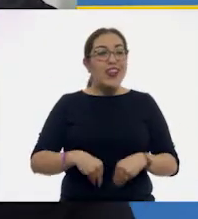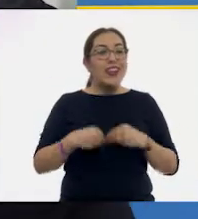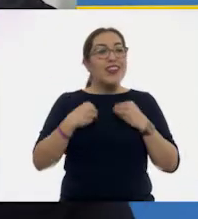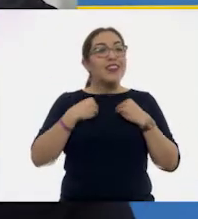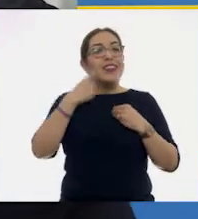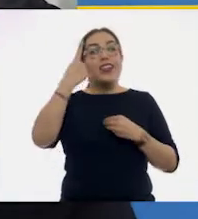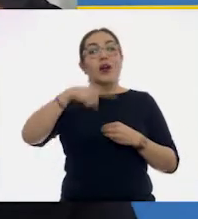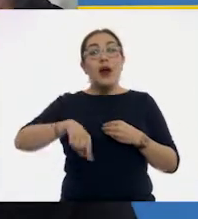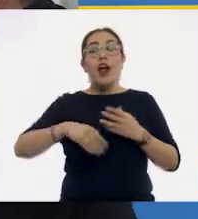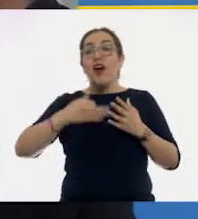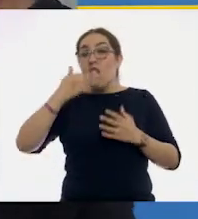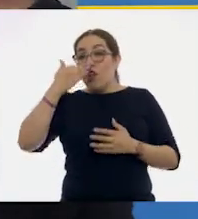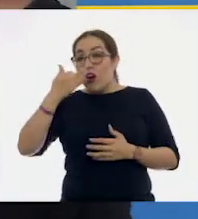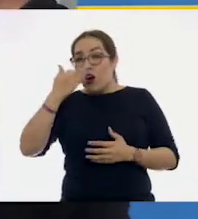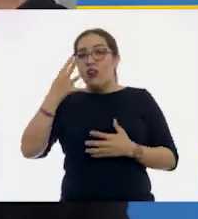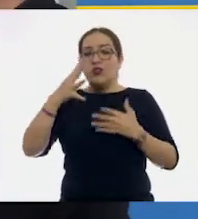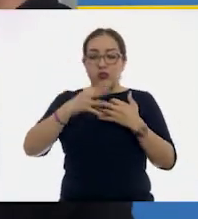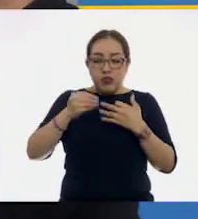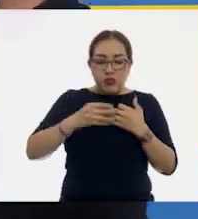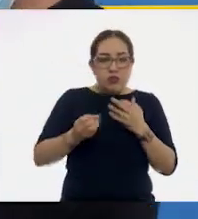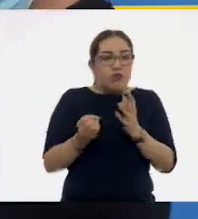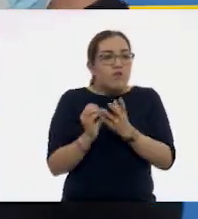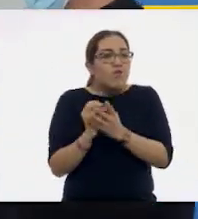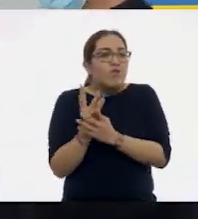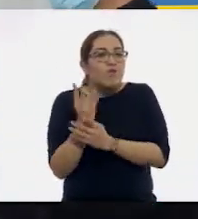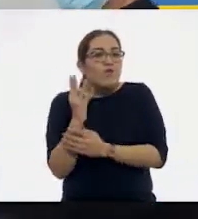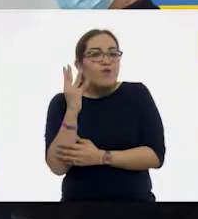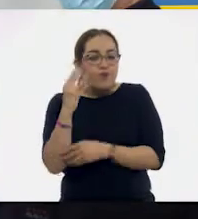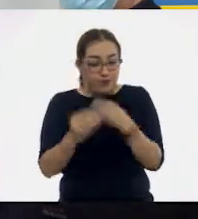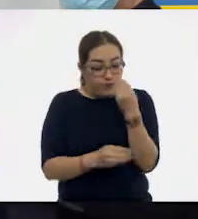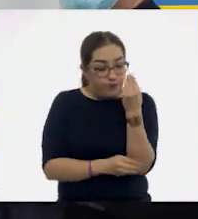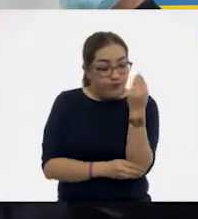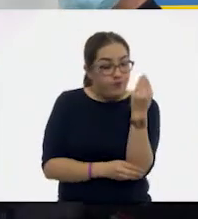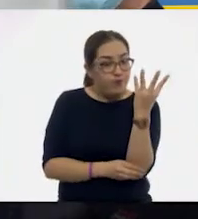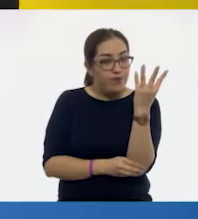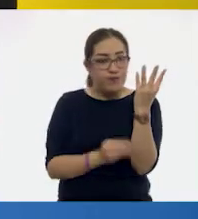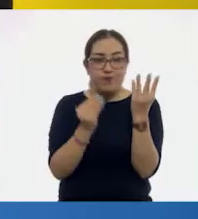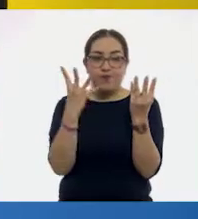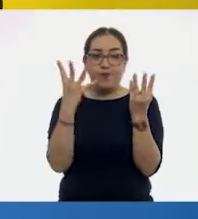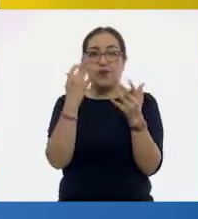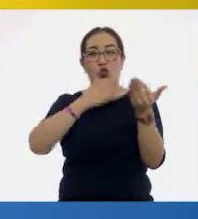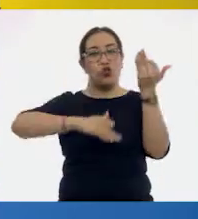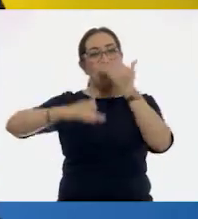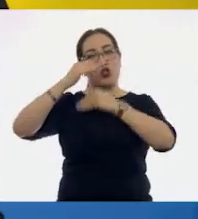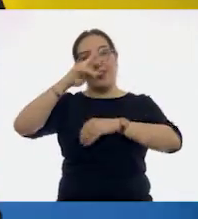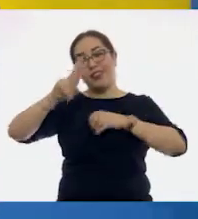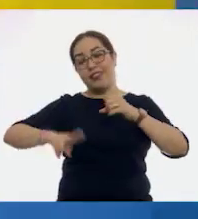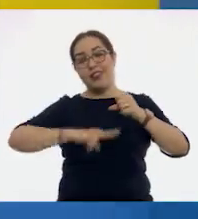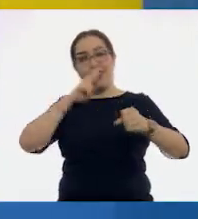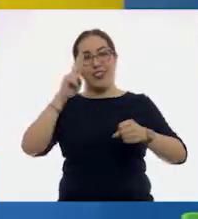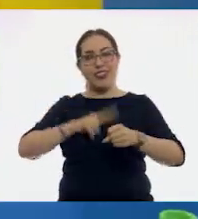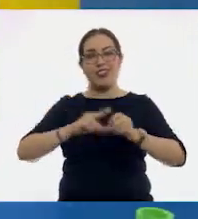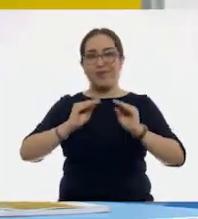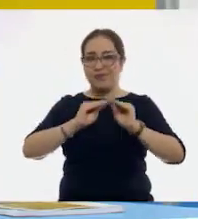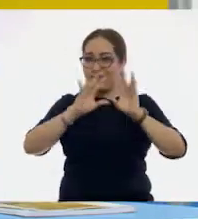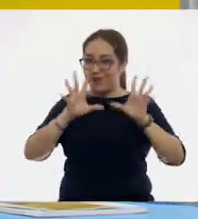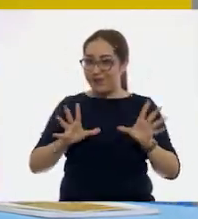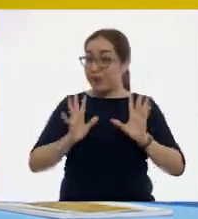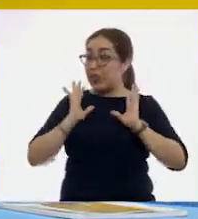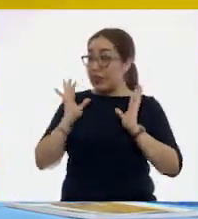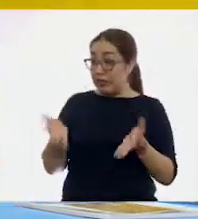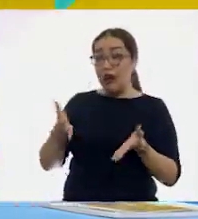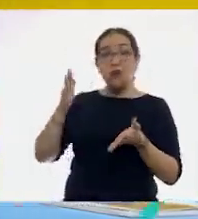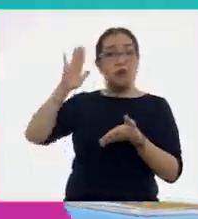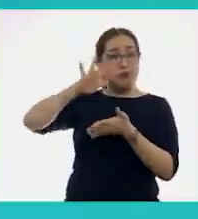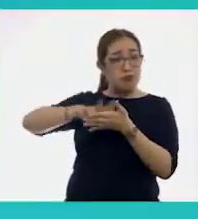flores, frutos, para poder alimentarnos, y no nomás a nosotros, sino a toda la naturaleza. Wow. Ya tenemos nuestro